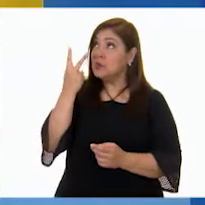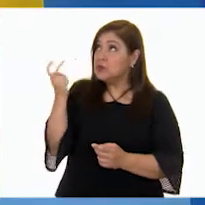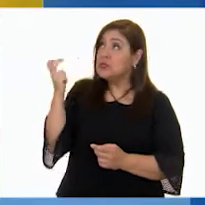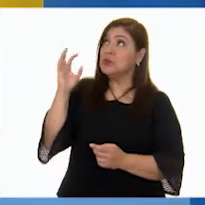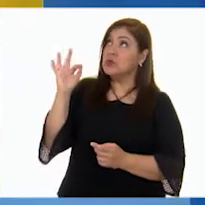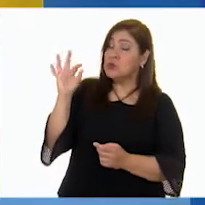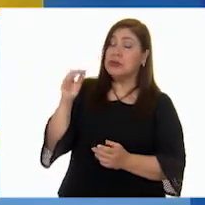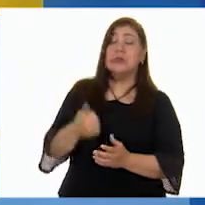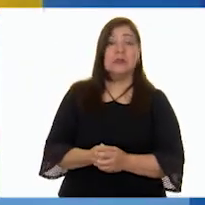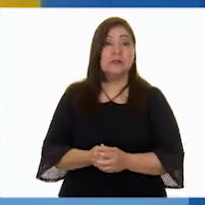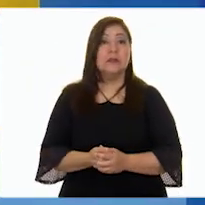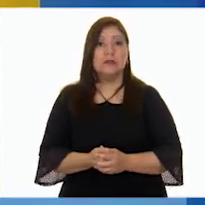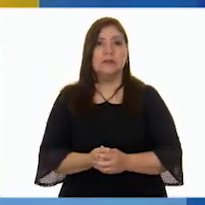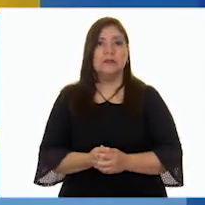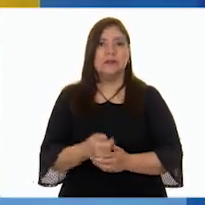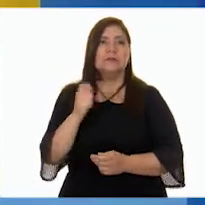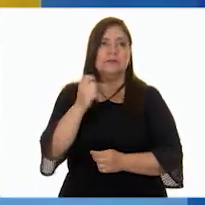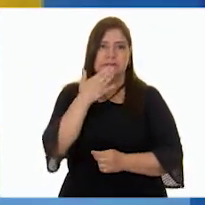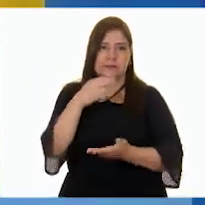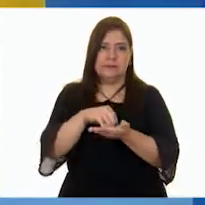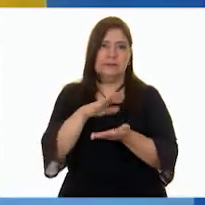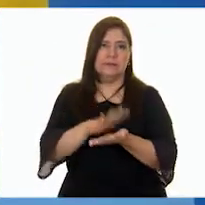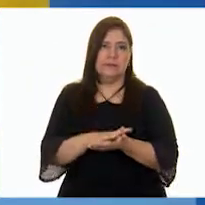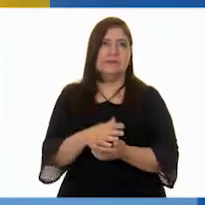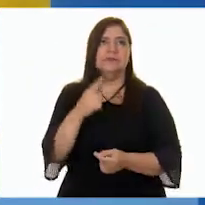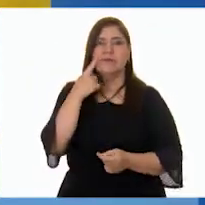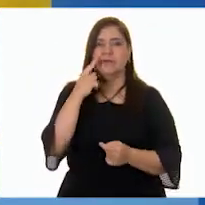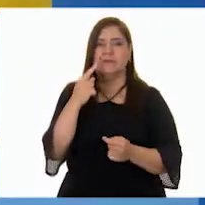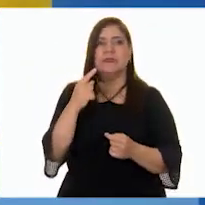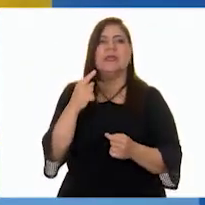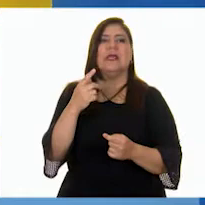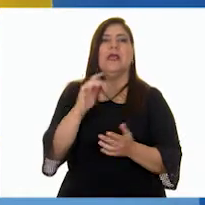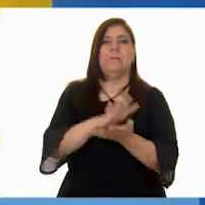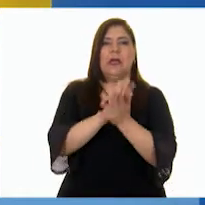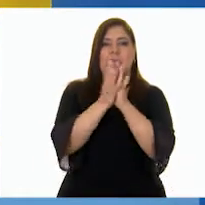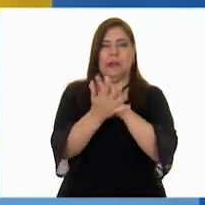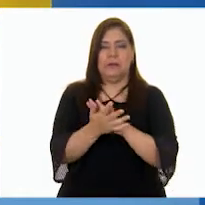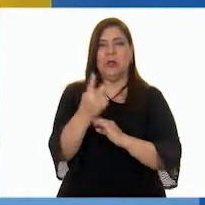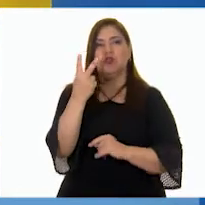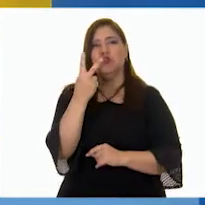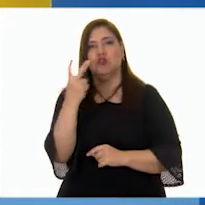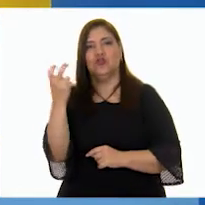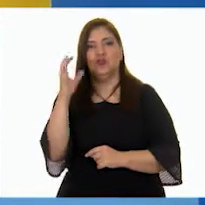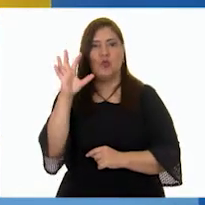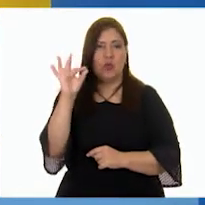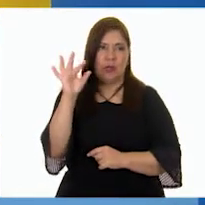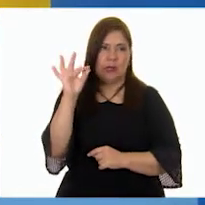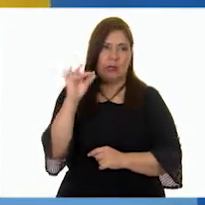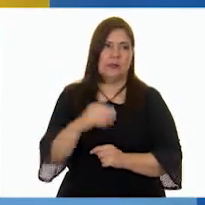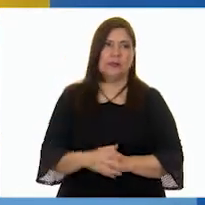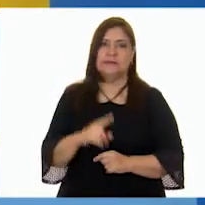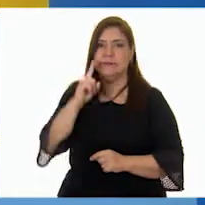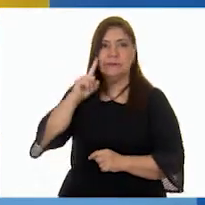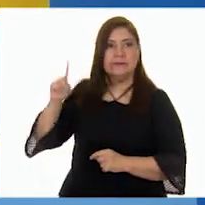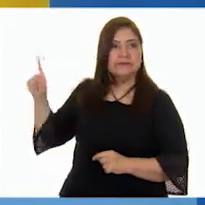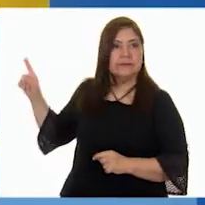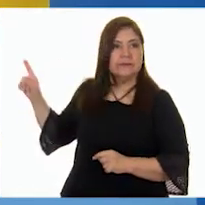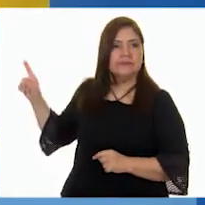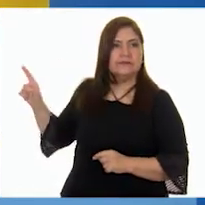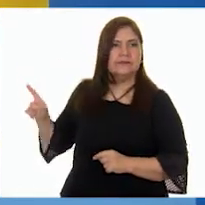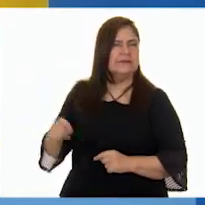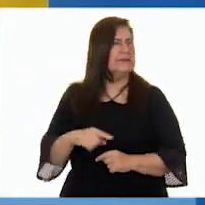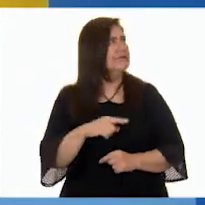240. Entonces, ajá, vamos a anotarlo. Ahí ponemos igual. 200. 240. Muy bien. ¿Y